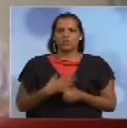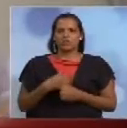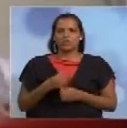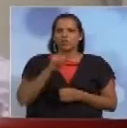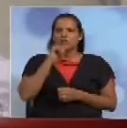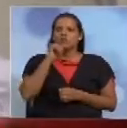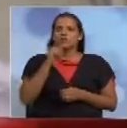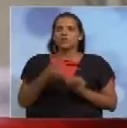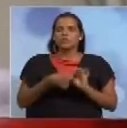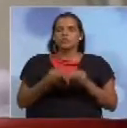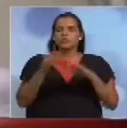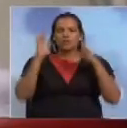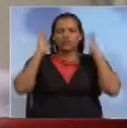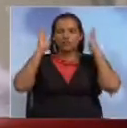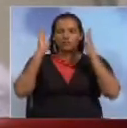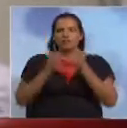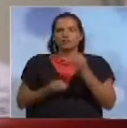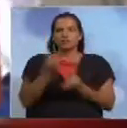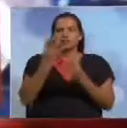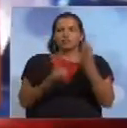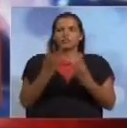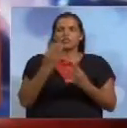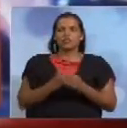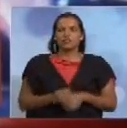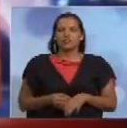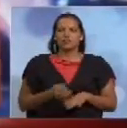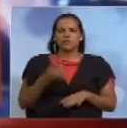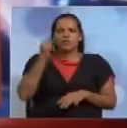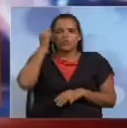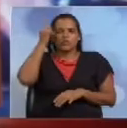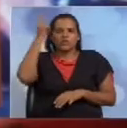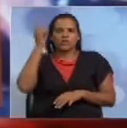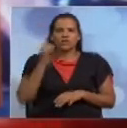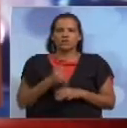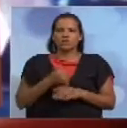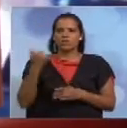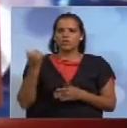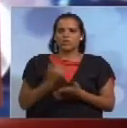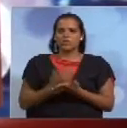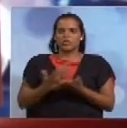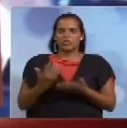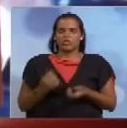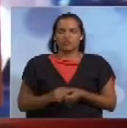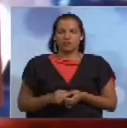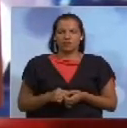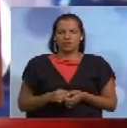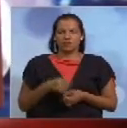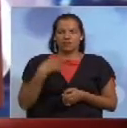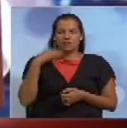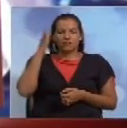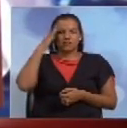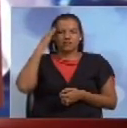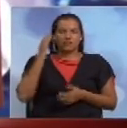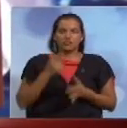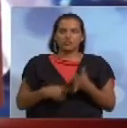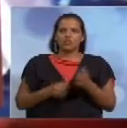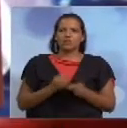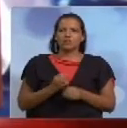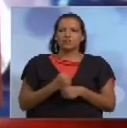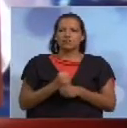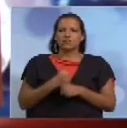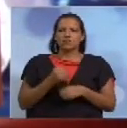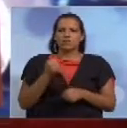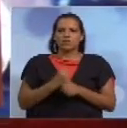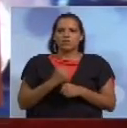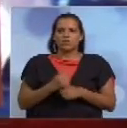de mantenimiento y atención para la refinería. Había que pensar en muchas otras cosas. Por ejemplo, sabiendo que era una operación de alto